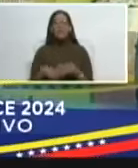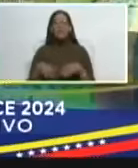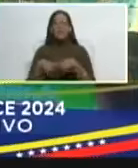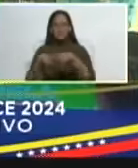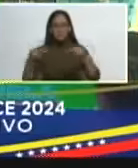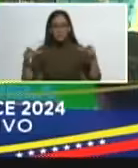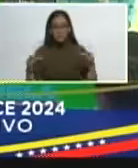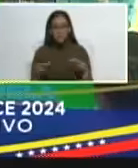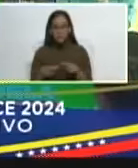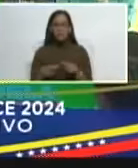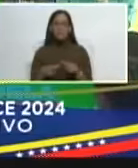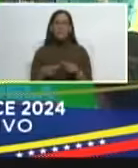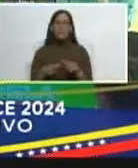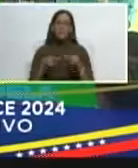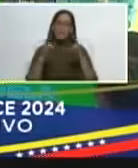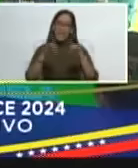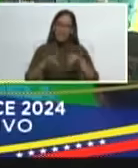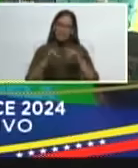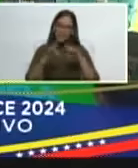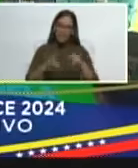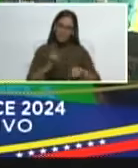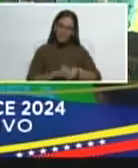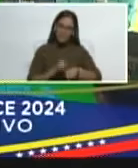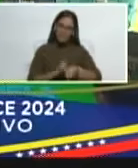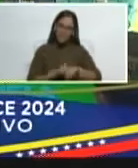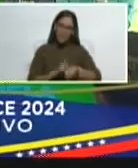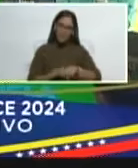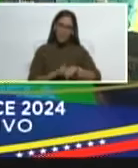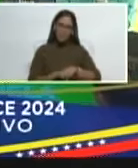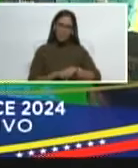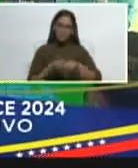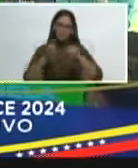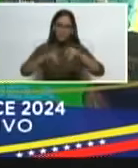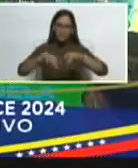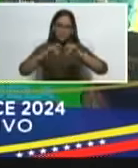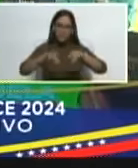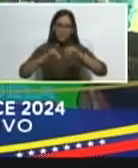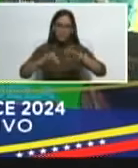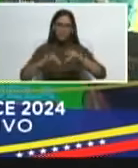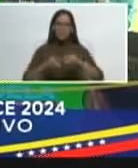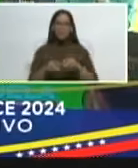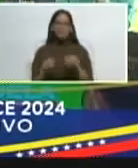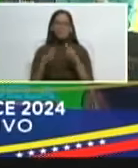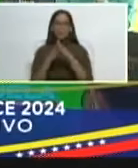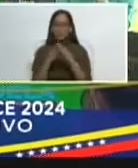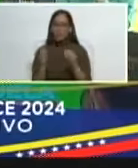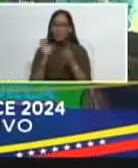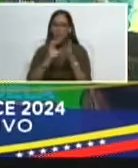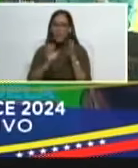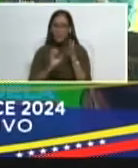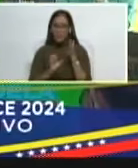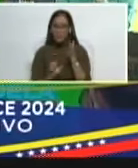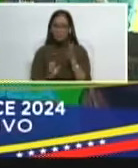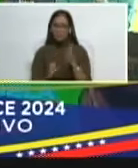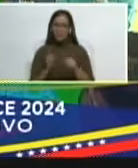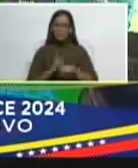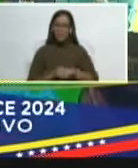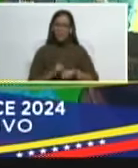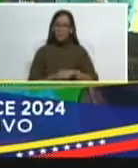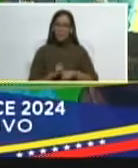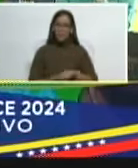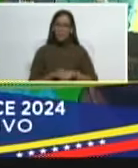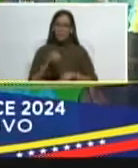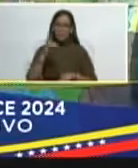logística de la semilla a tiempo. ¿Ah? De los fertilizantes a tiempo. Del diésel a